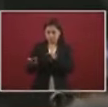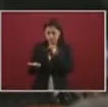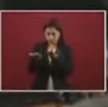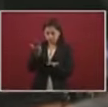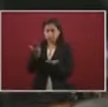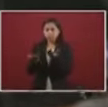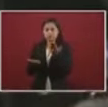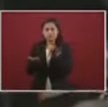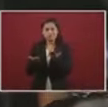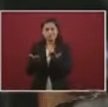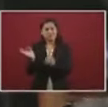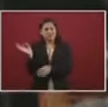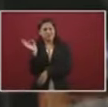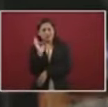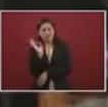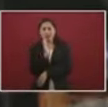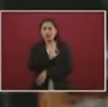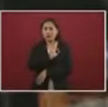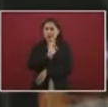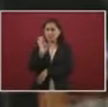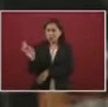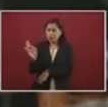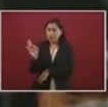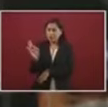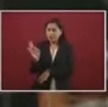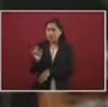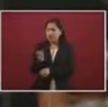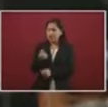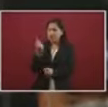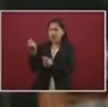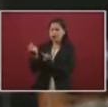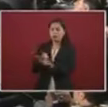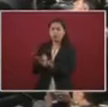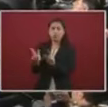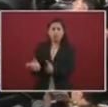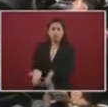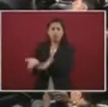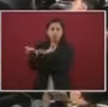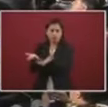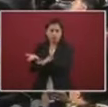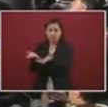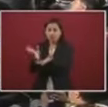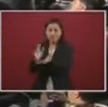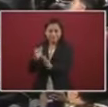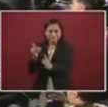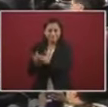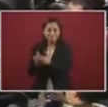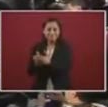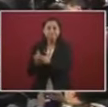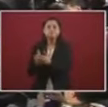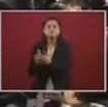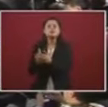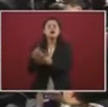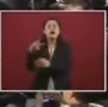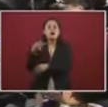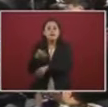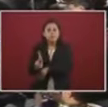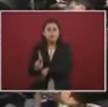detenga esta liberación que se ha venido dando, sino que incluso permitiría que se puedan